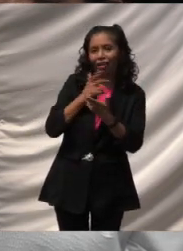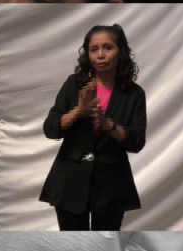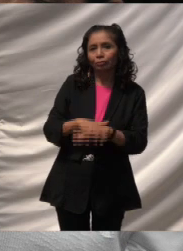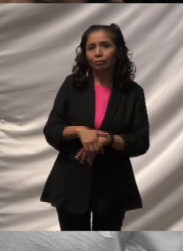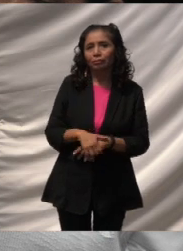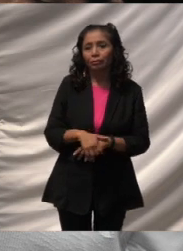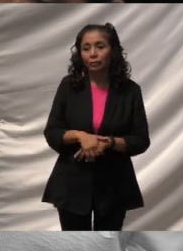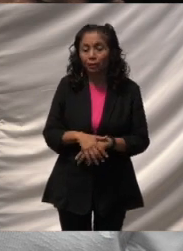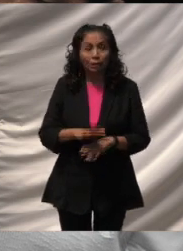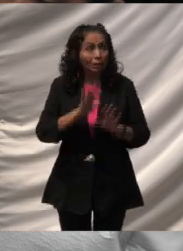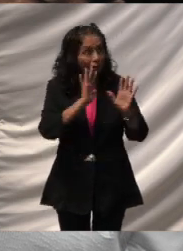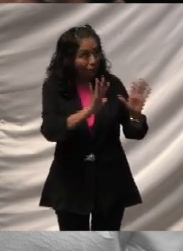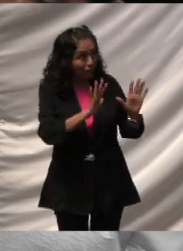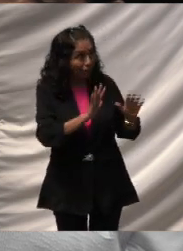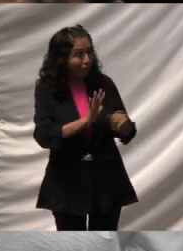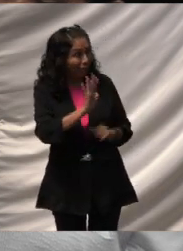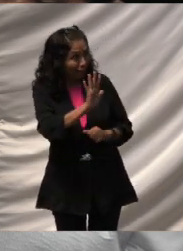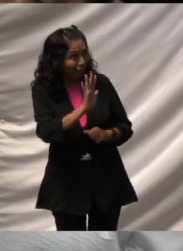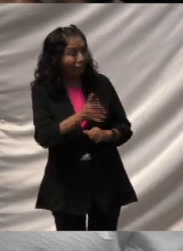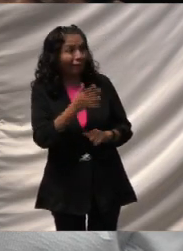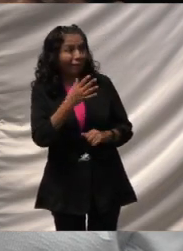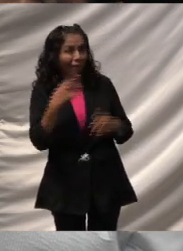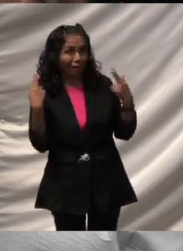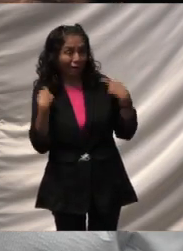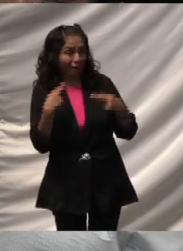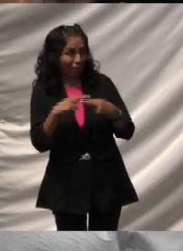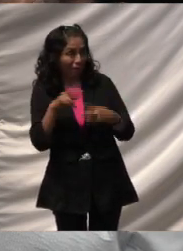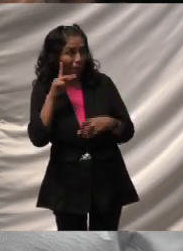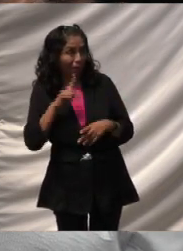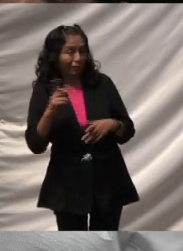le dirá a la maestra», dijo una niña que vio